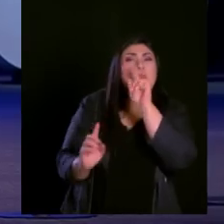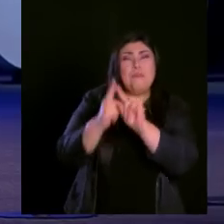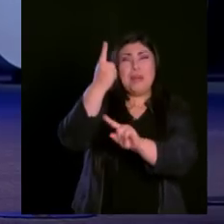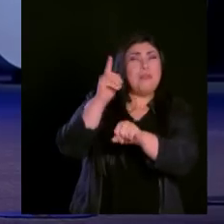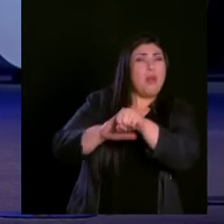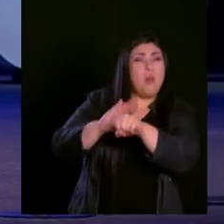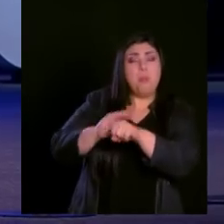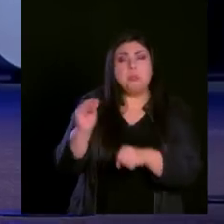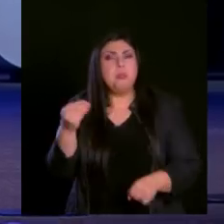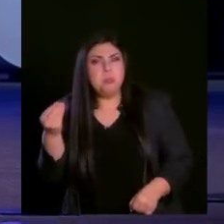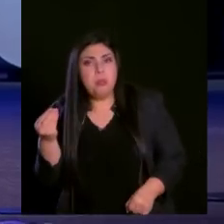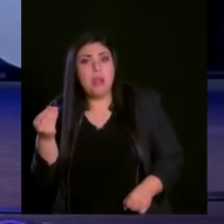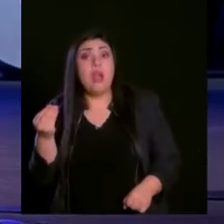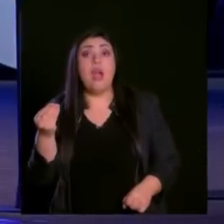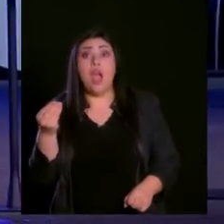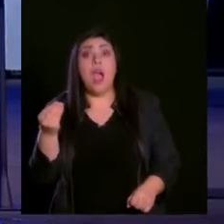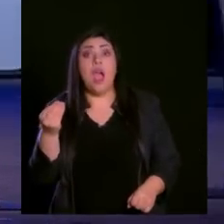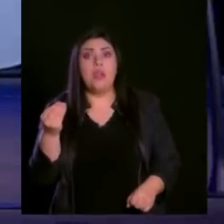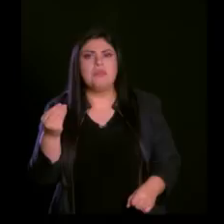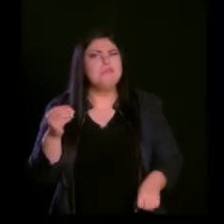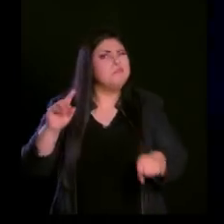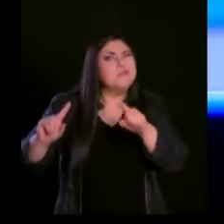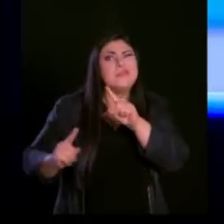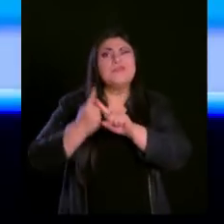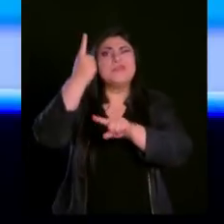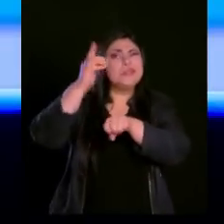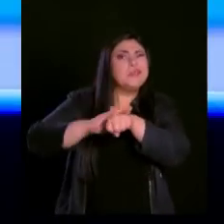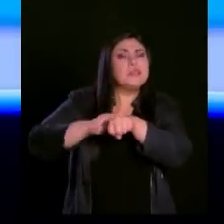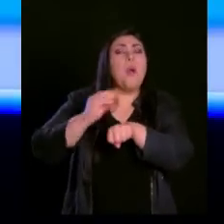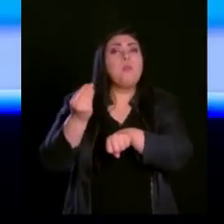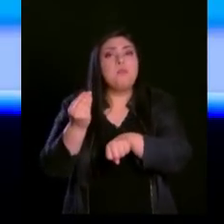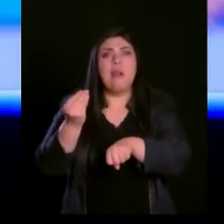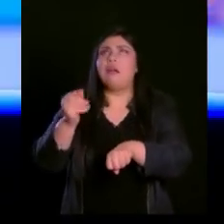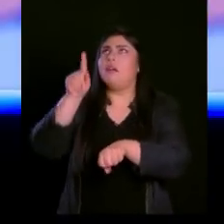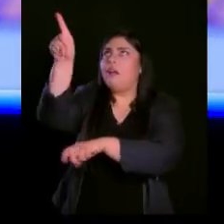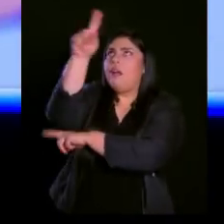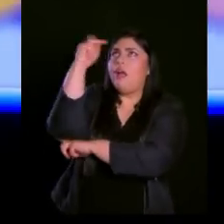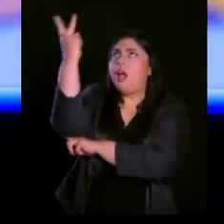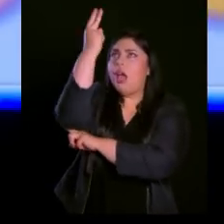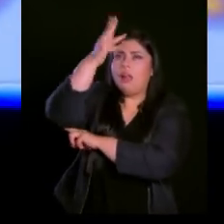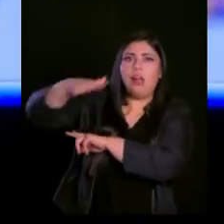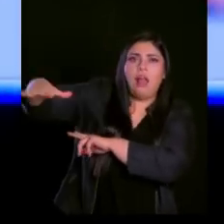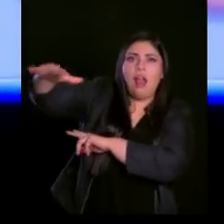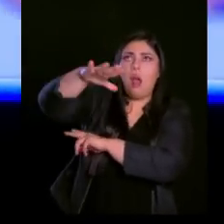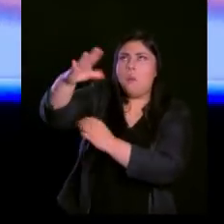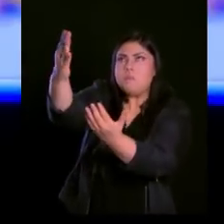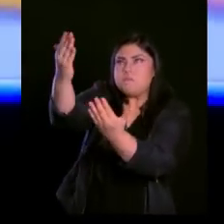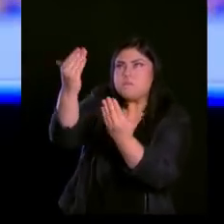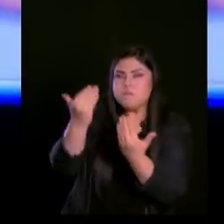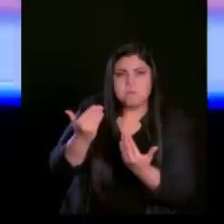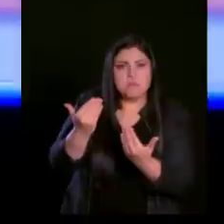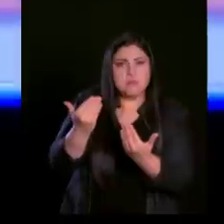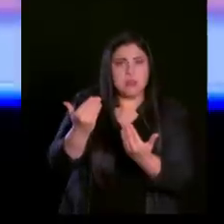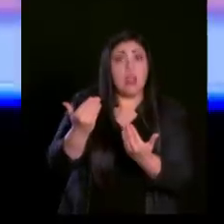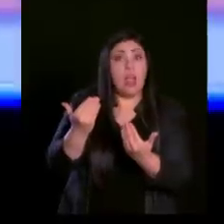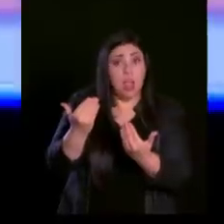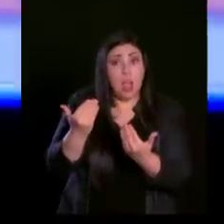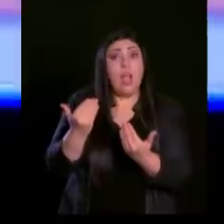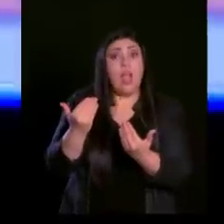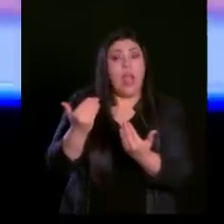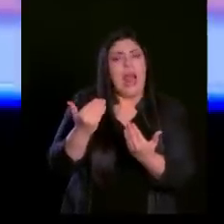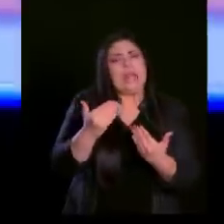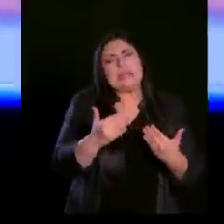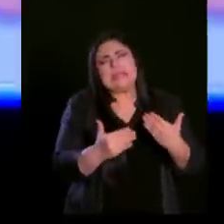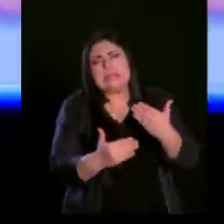reino así comienza la oración lo primero que se pide ahora dentro de las últimas cosas que se menciona dice allí cuando